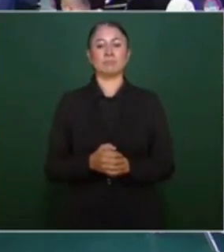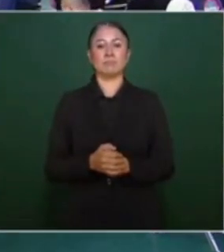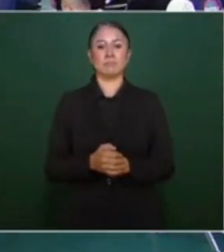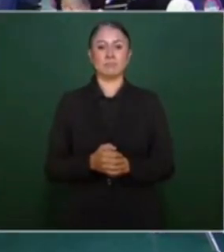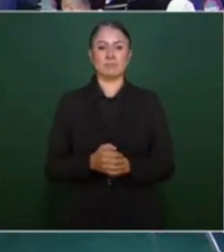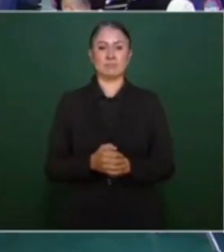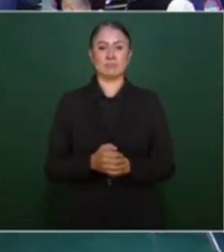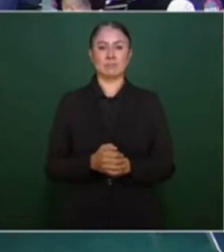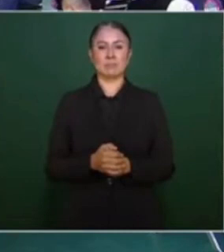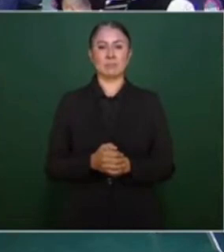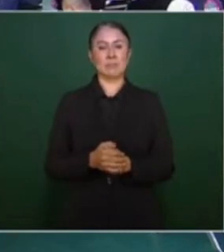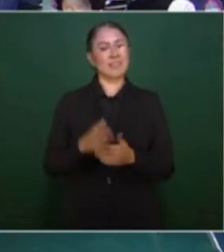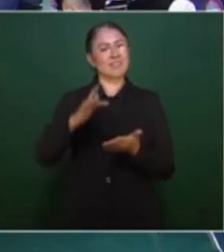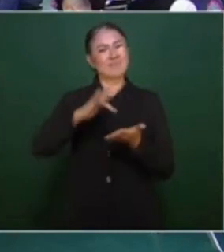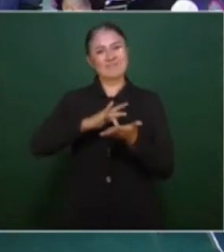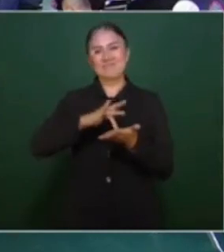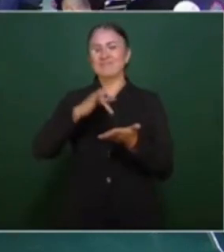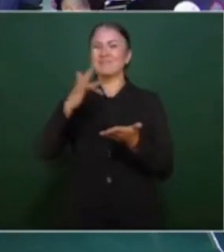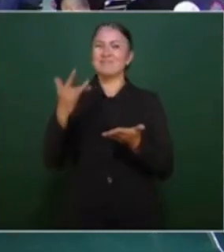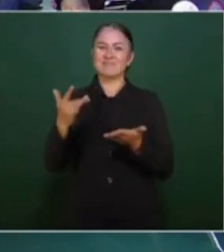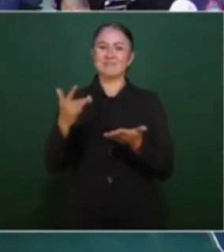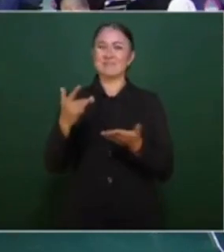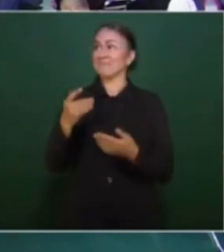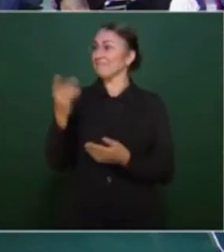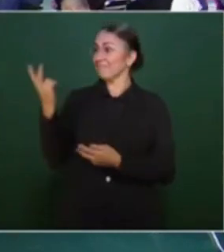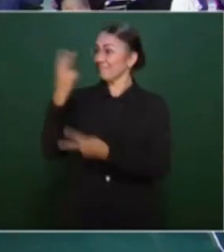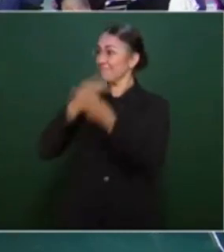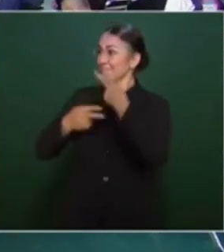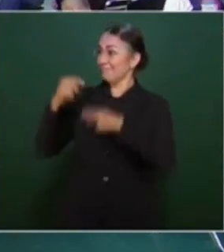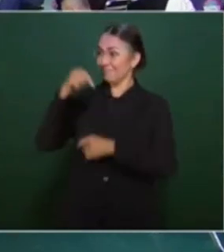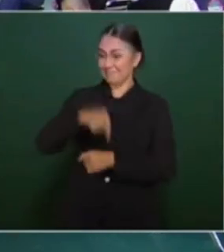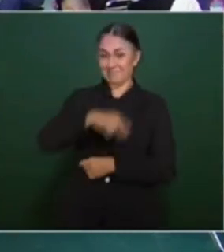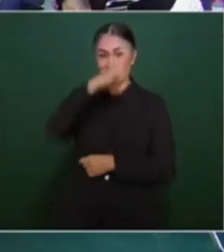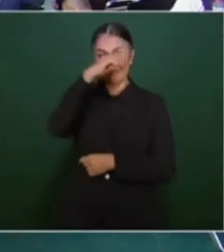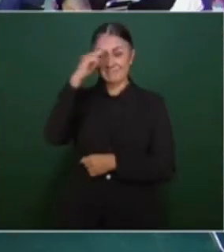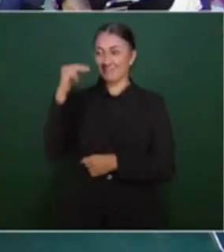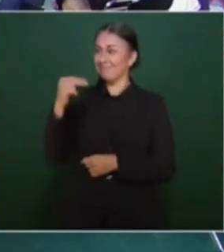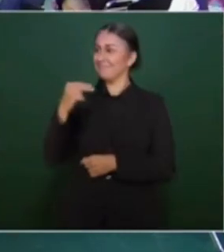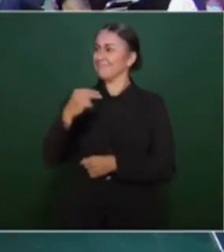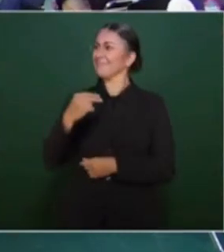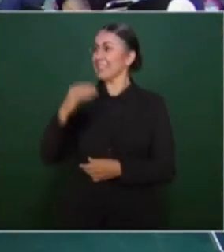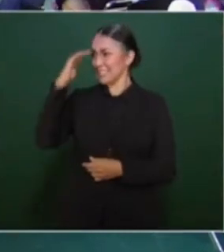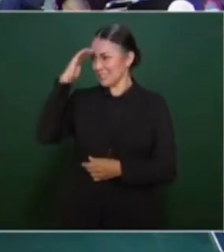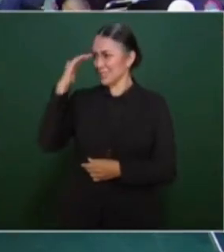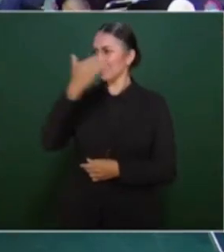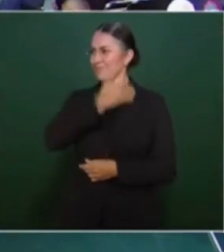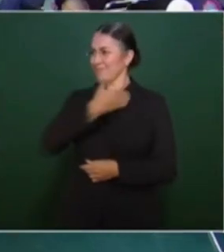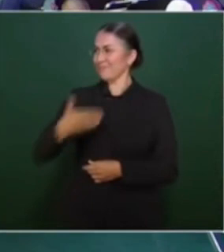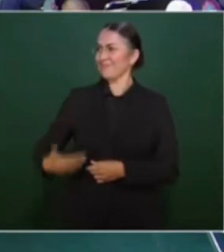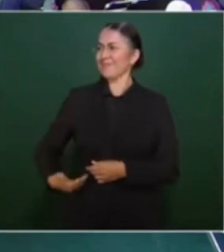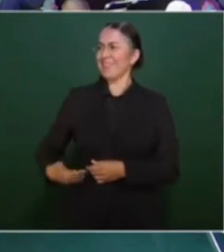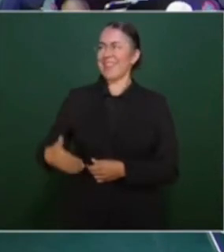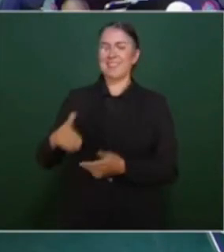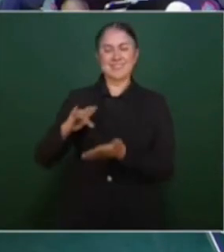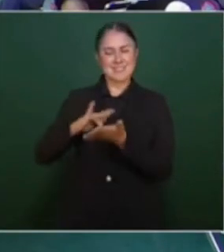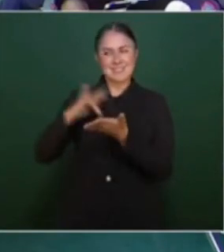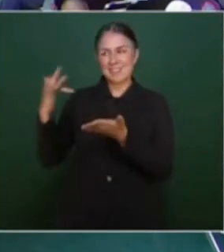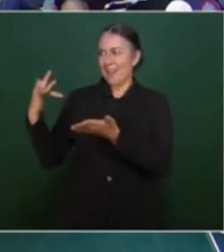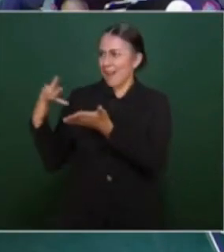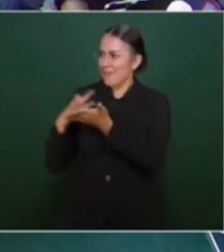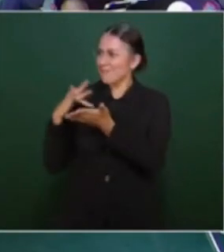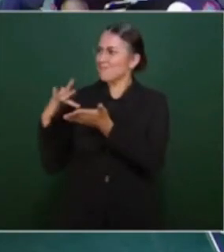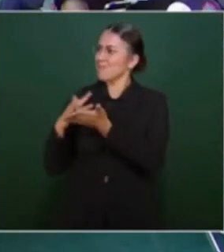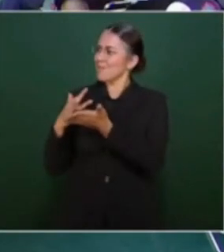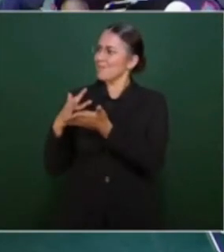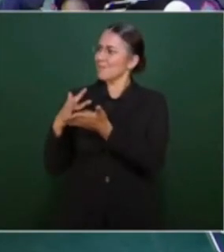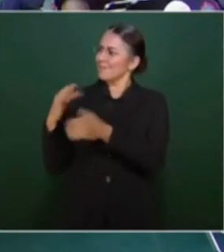Agradecerle su presencia nuevamente en Nayarit, señor presidente. Gracias por el respaldo, gracias por el apoyo, gracias